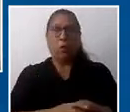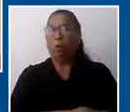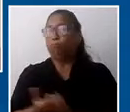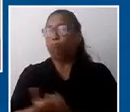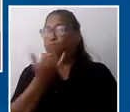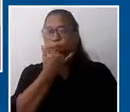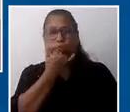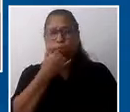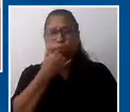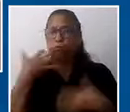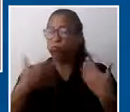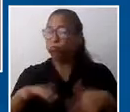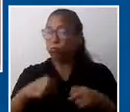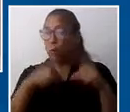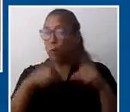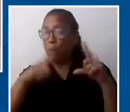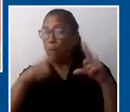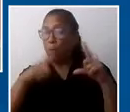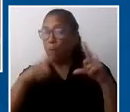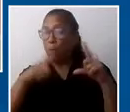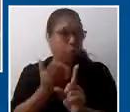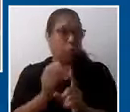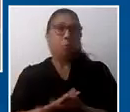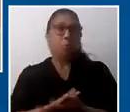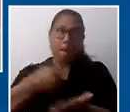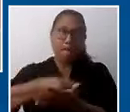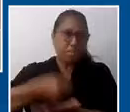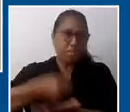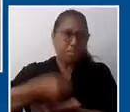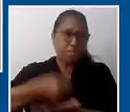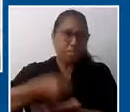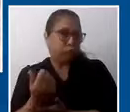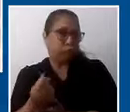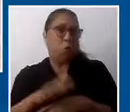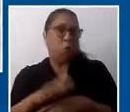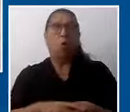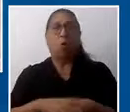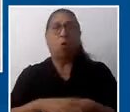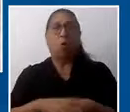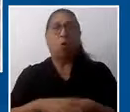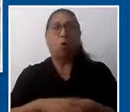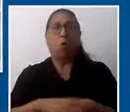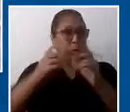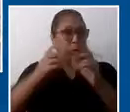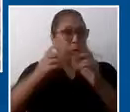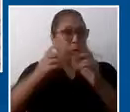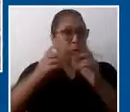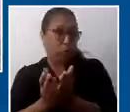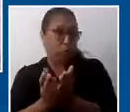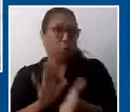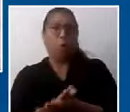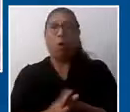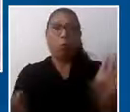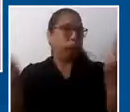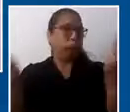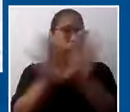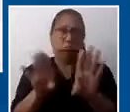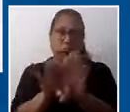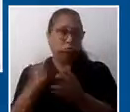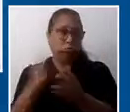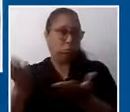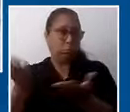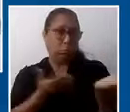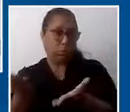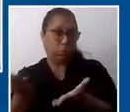¿no? Las sanciones pueden oscilar entre multas, ¿no?, suspensión del servicio o hasta clausura del servicio educativo, ¿no?